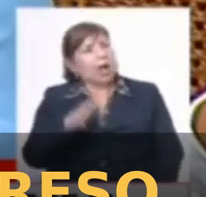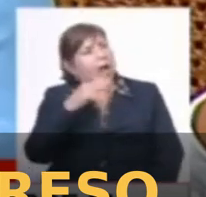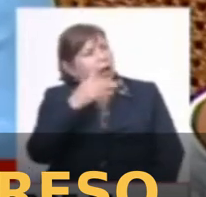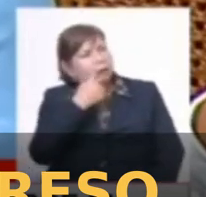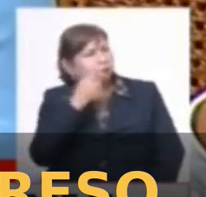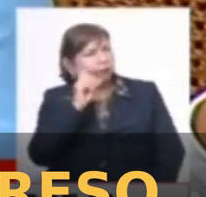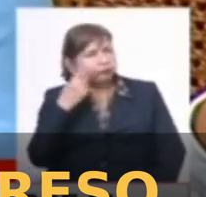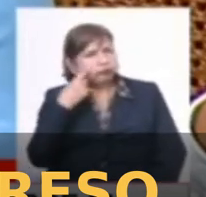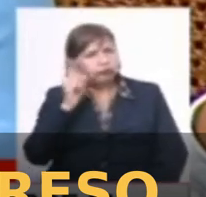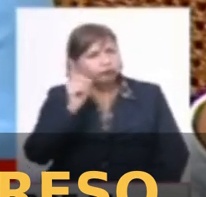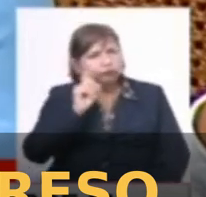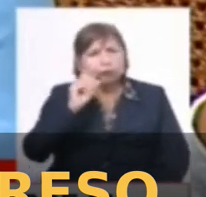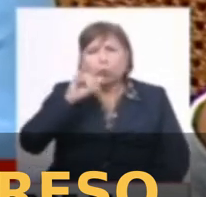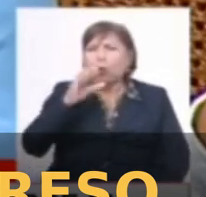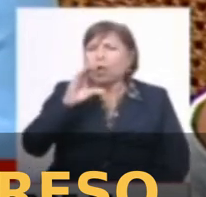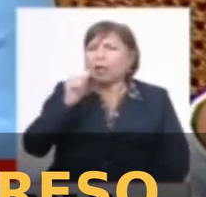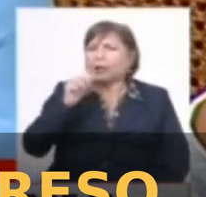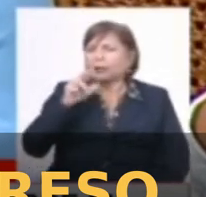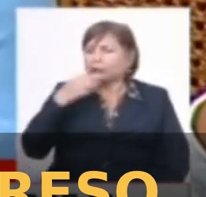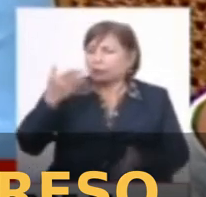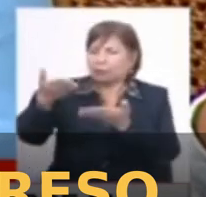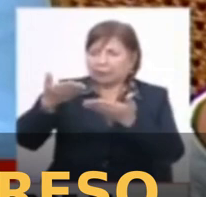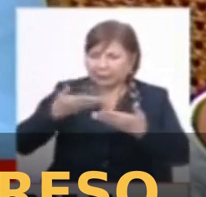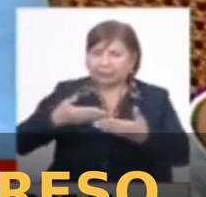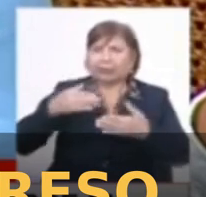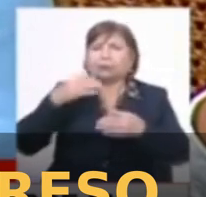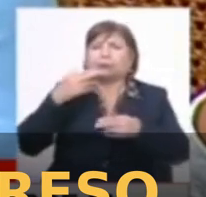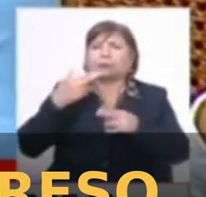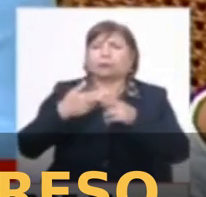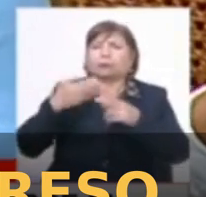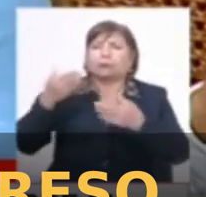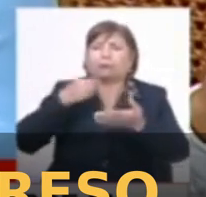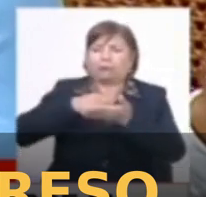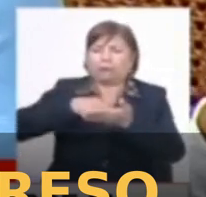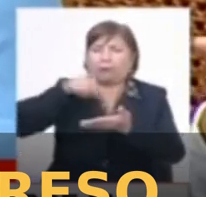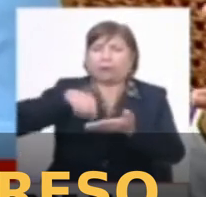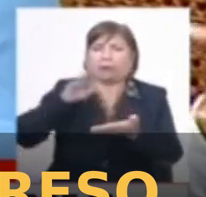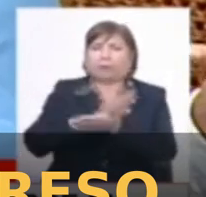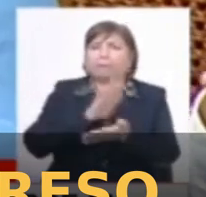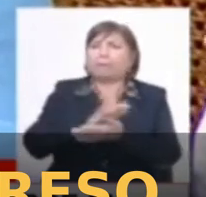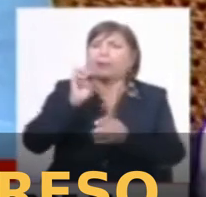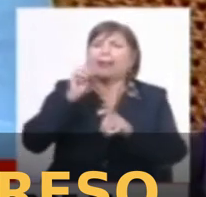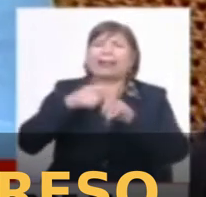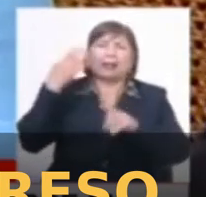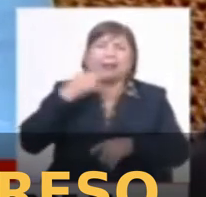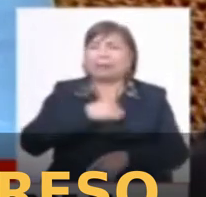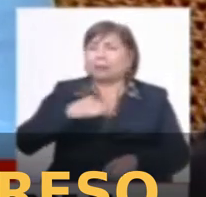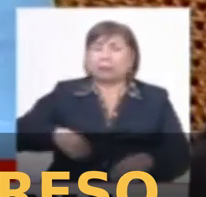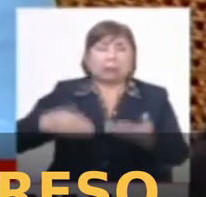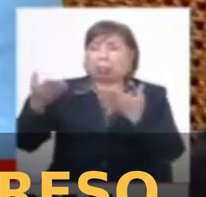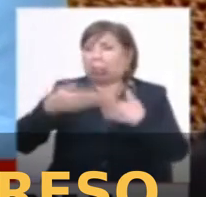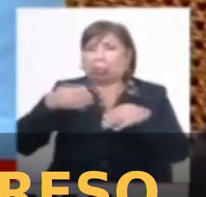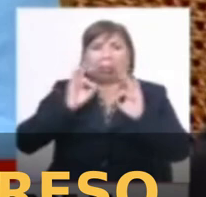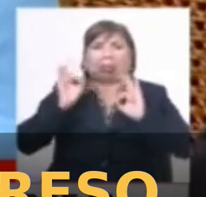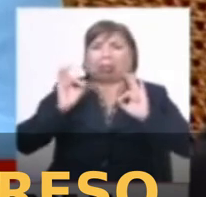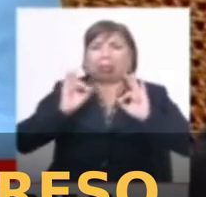no conozco. Yo fui a recoger un documento que me iba a dar, es supuestamente firmado por aquel ministro, pero a mí no me entregaron el documento.